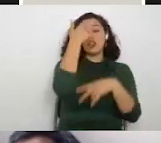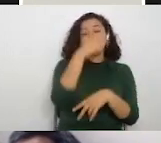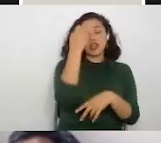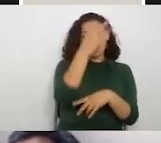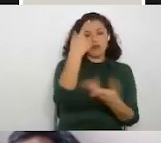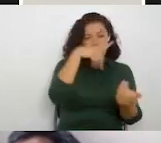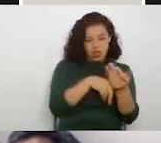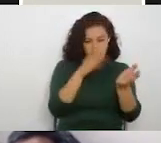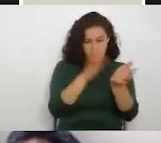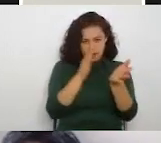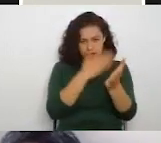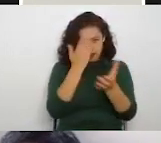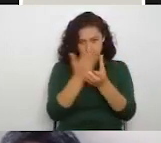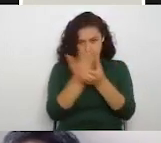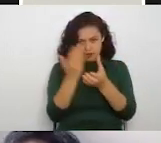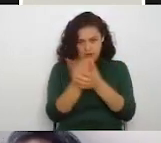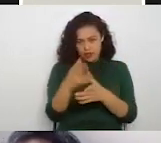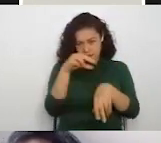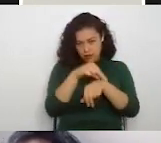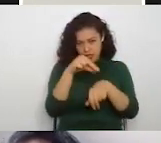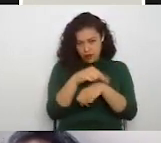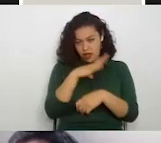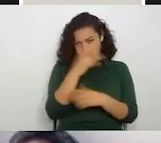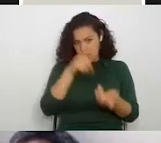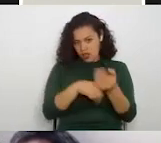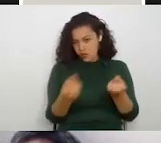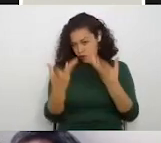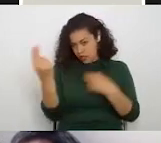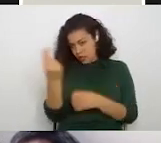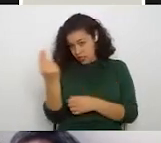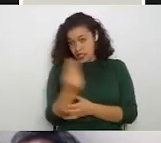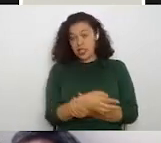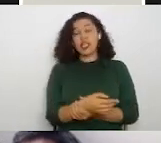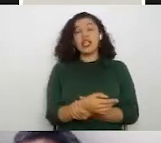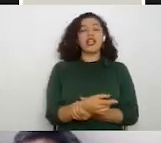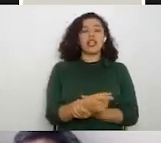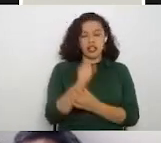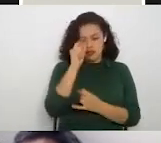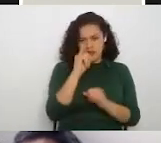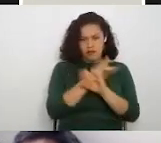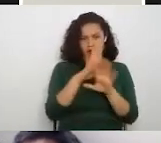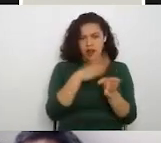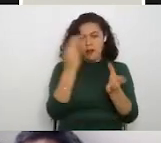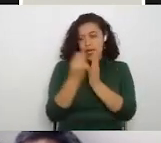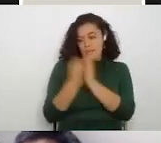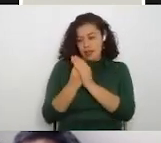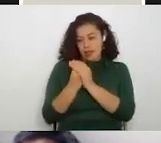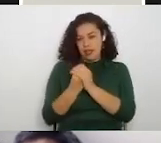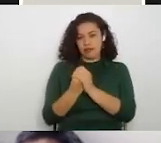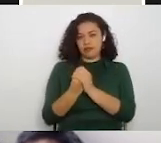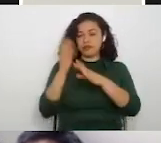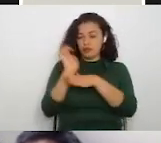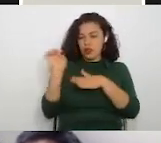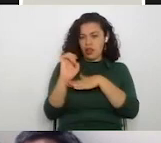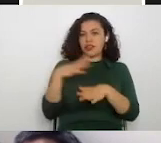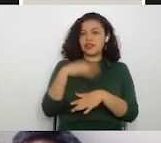contener un expediente médico, ¿no? Y esa también es información confidencial. Entonces, aunque estamos hablando del